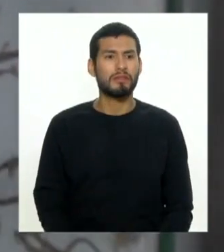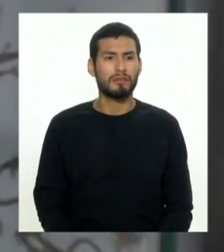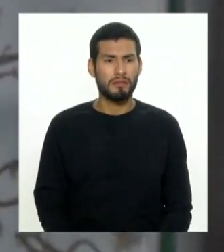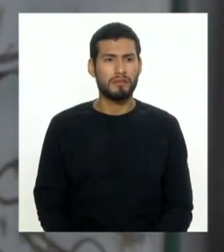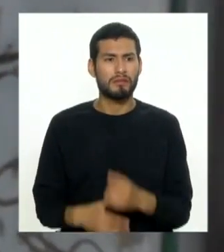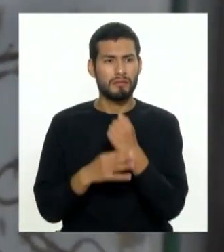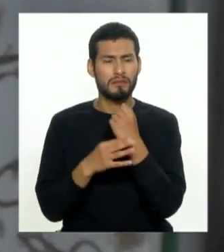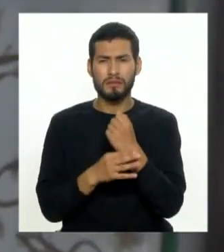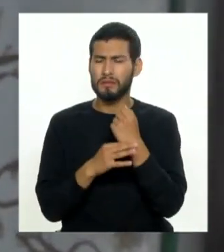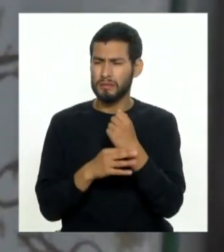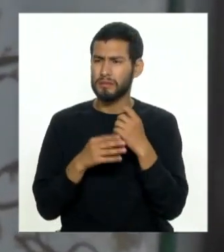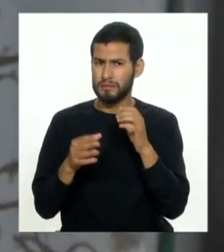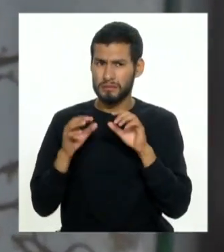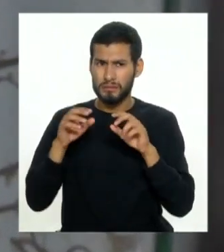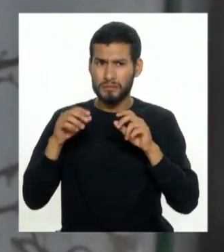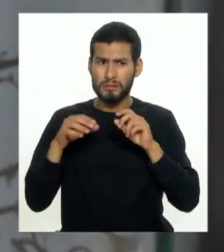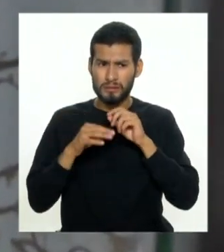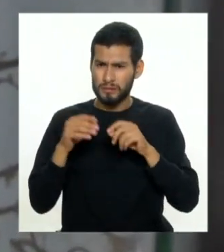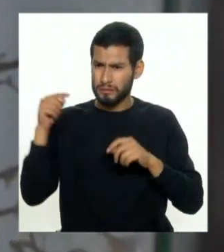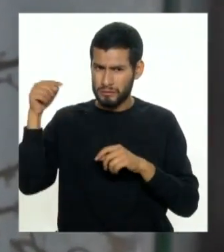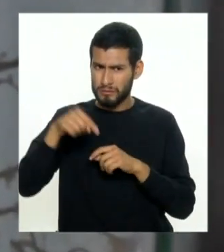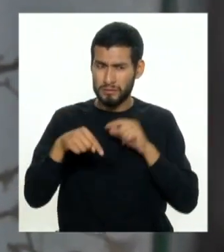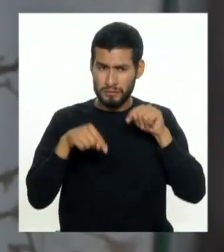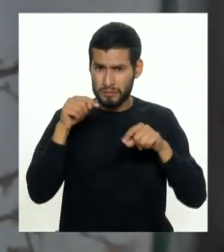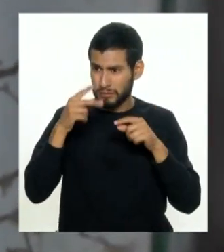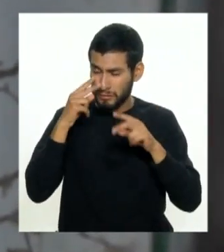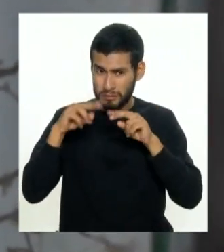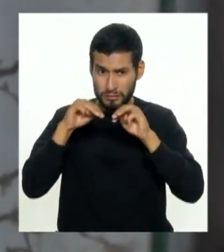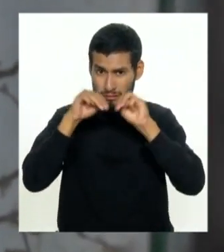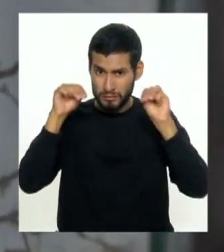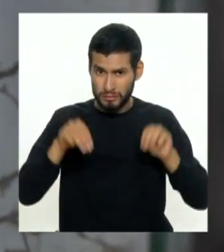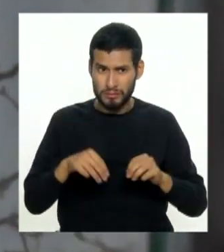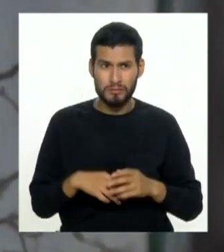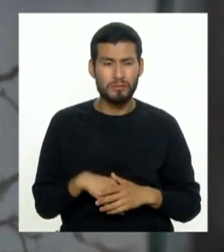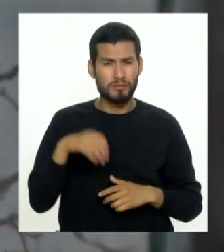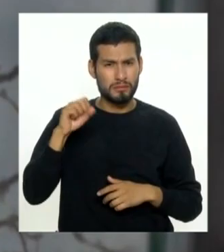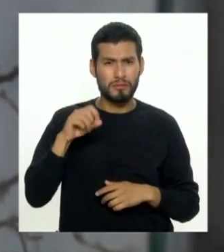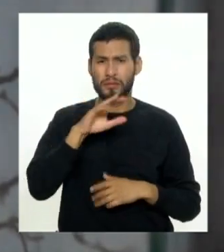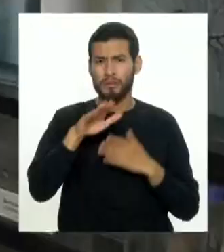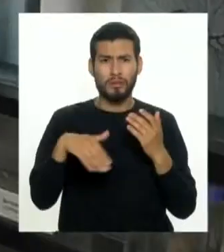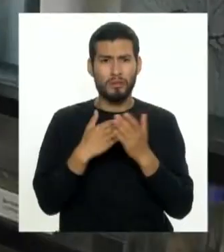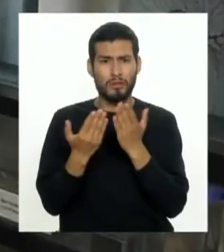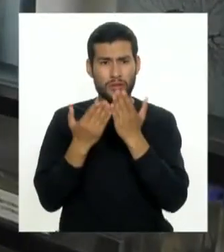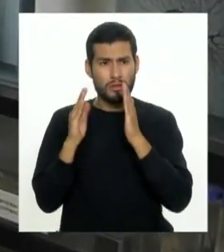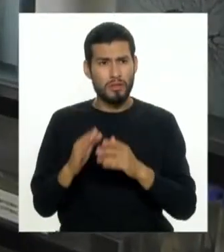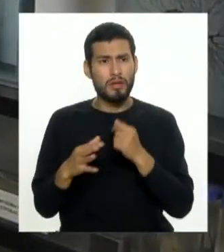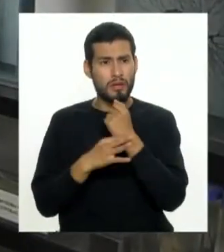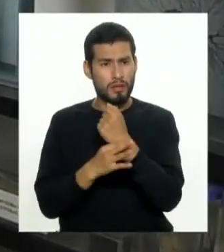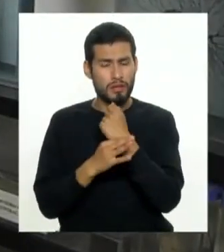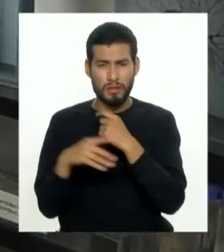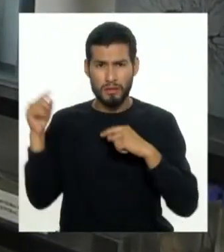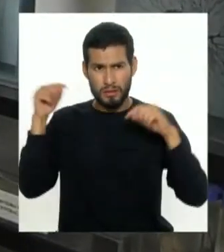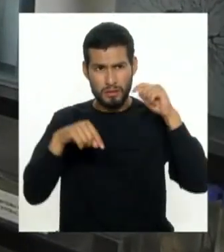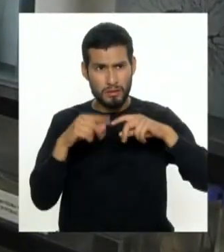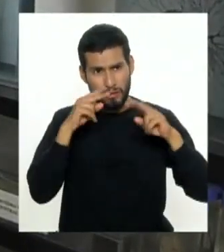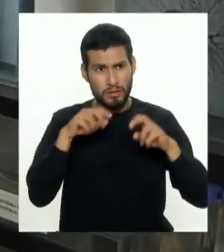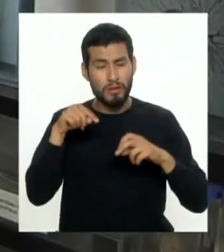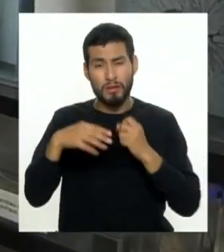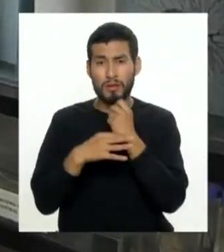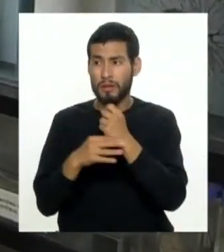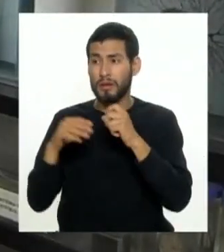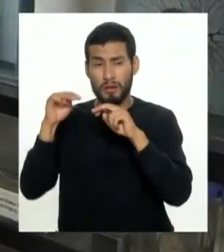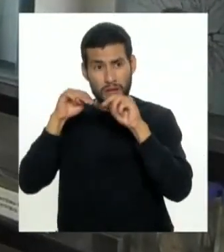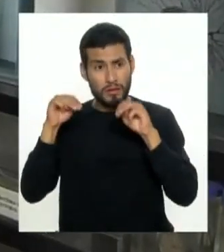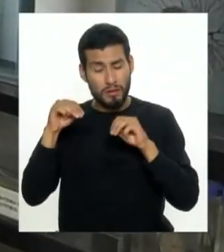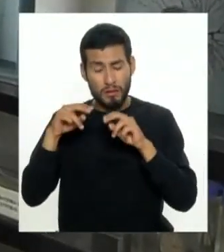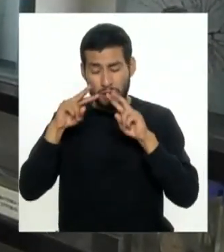O sea que los médicos realmente visitan muy seguido este museo. Prácticamente todos los estudiantes de medicina vienen acá, y no solo estudiantes de medicina,